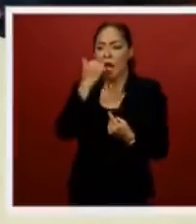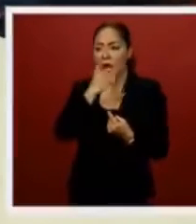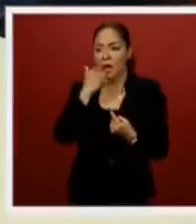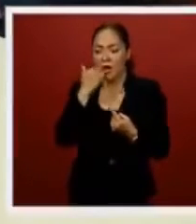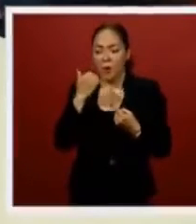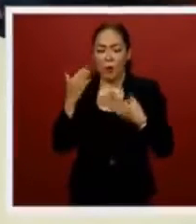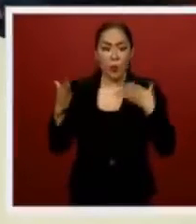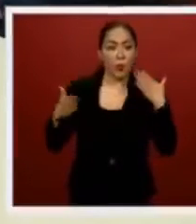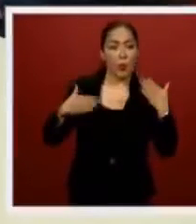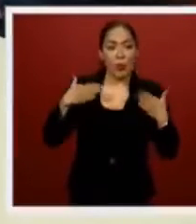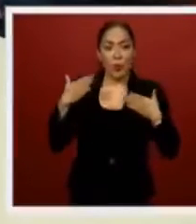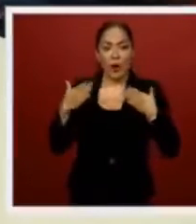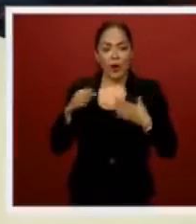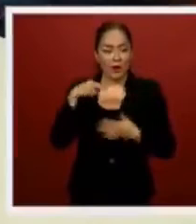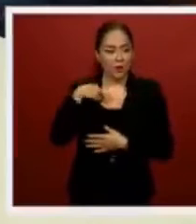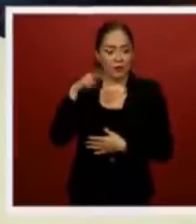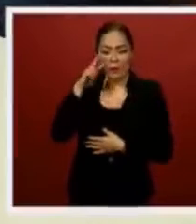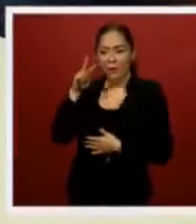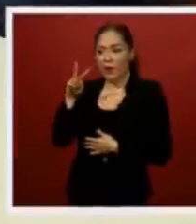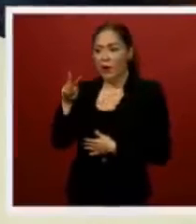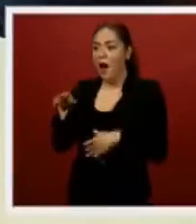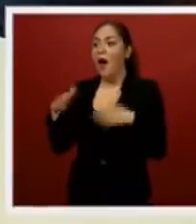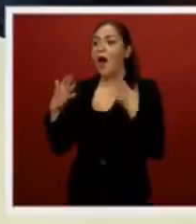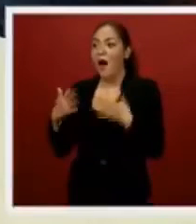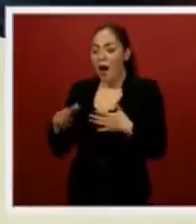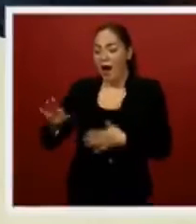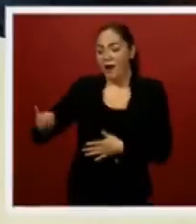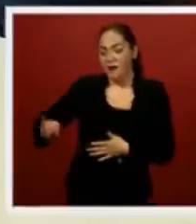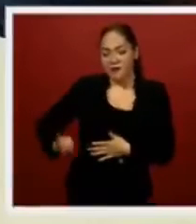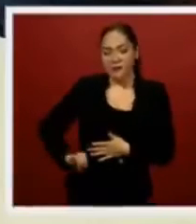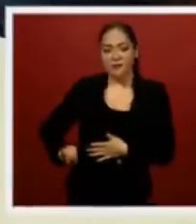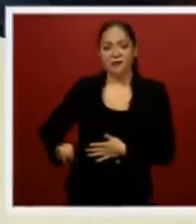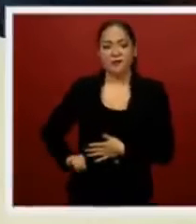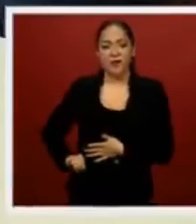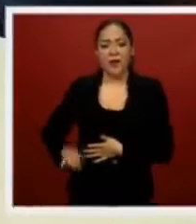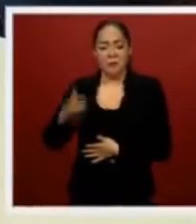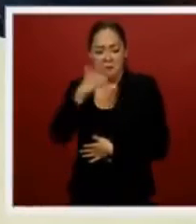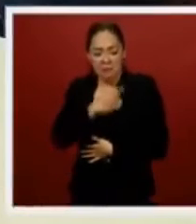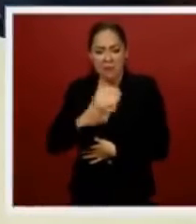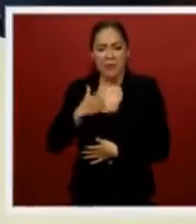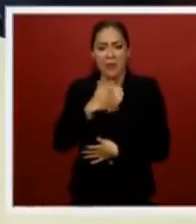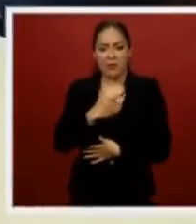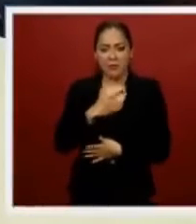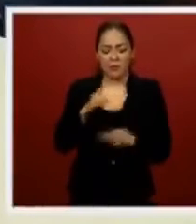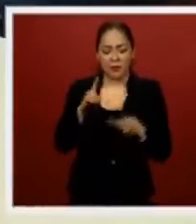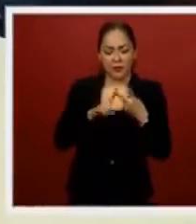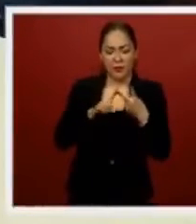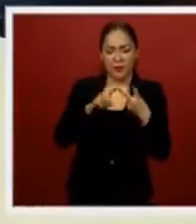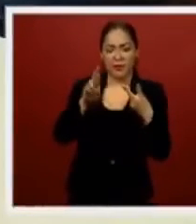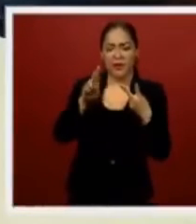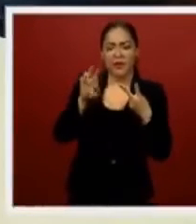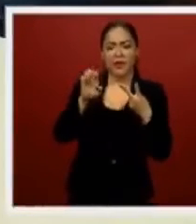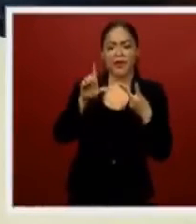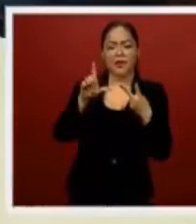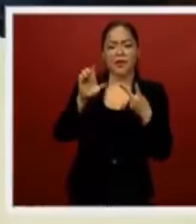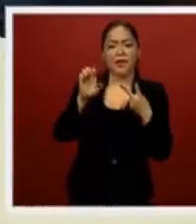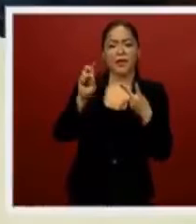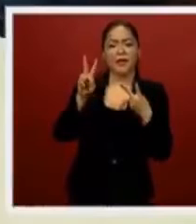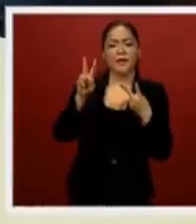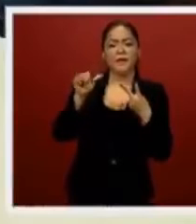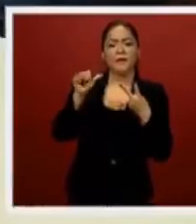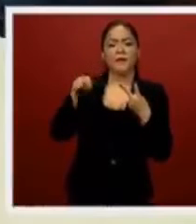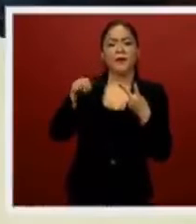que los enamore de las cosas que a ellos les interesan, así de manera muy simple. Y relevante, que la